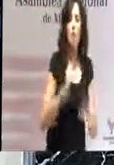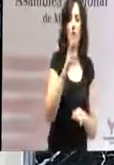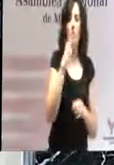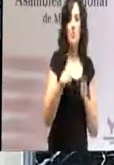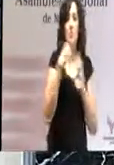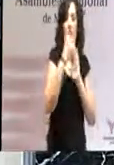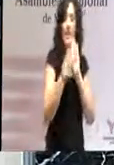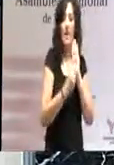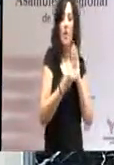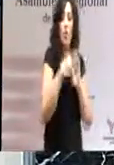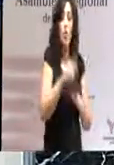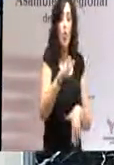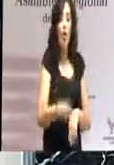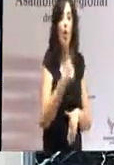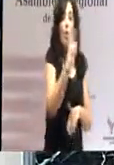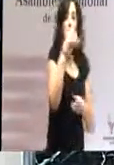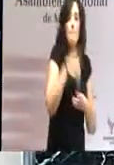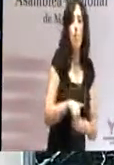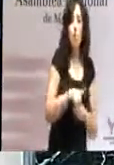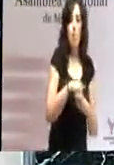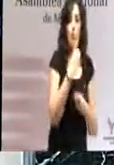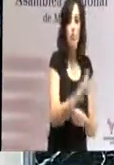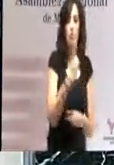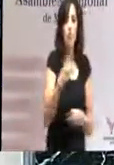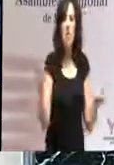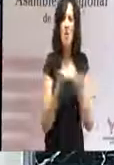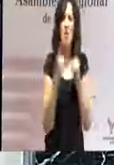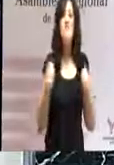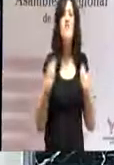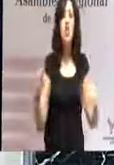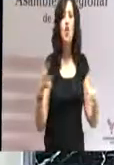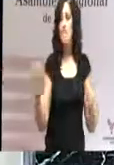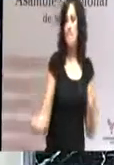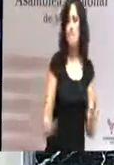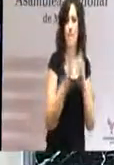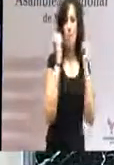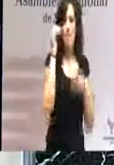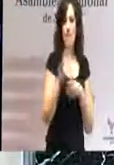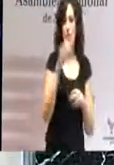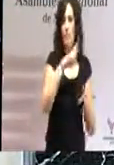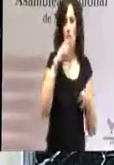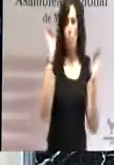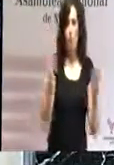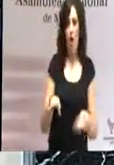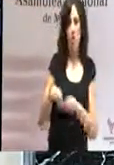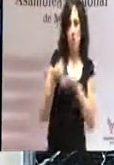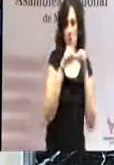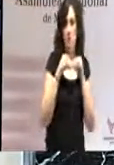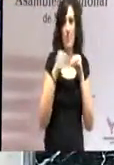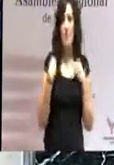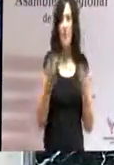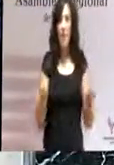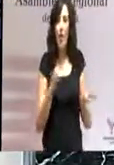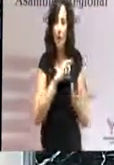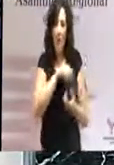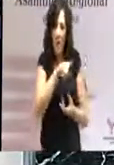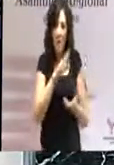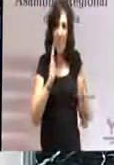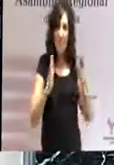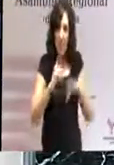criterio de cada ciudadano un voto y todos con el mismo valor. Pero ustedes, señorías del Partido Popular, no se han adaptado a los nuevos tiempos y